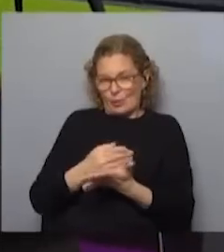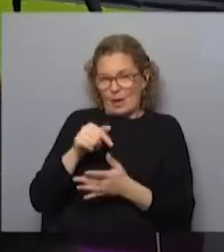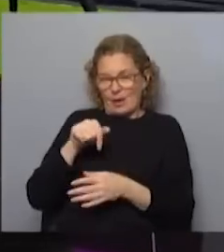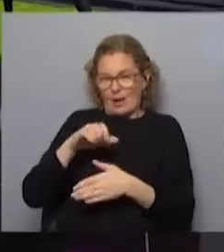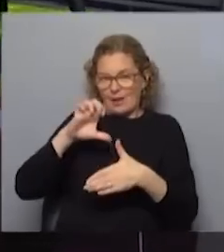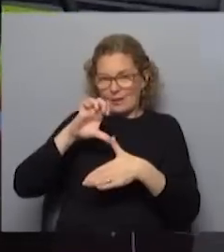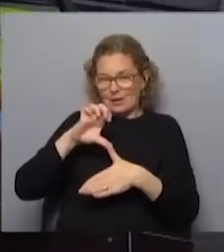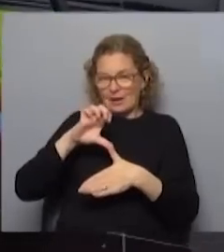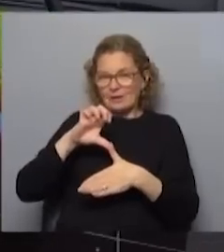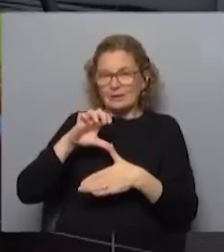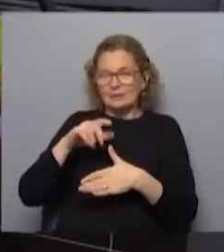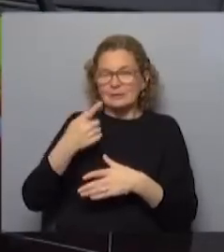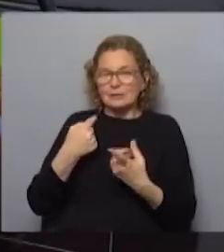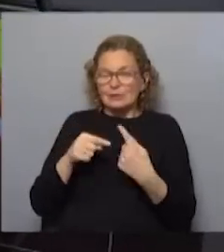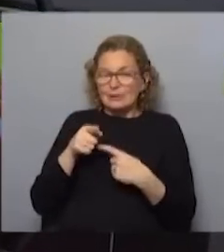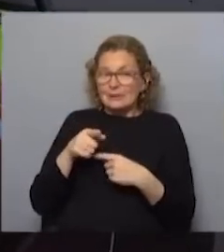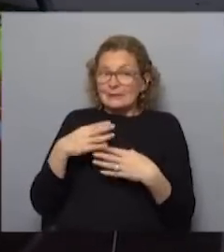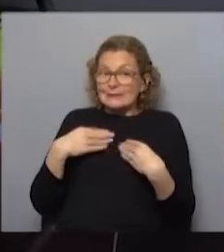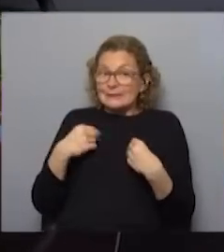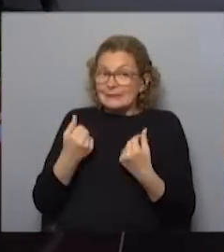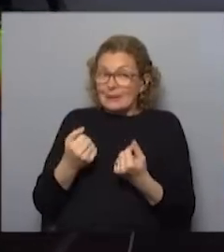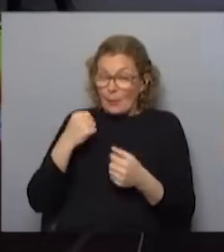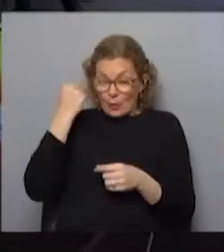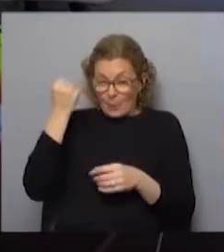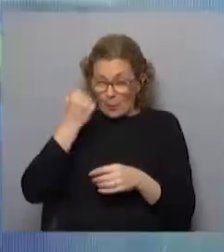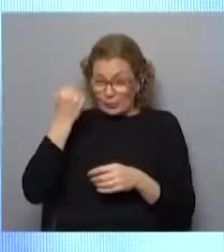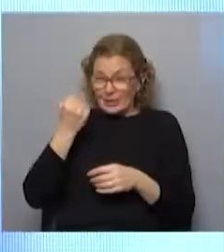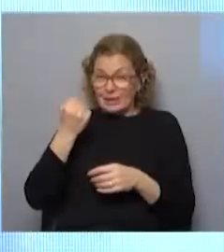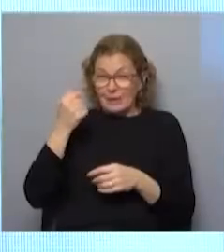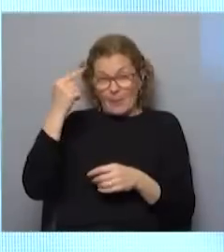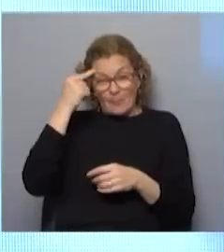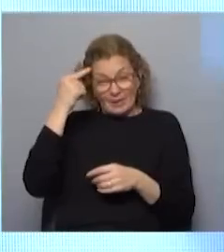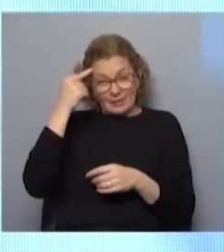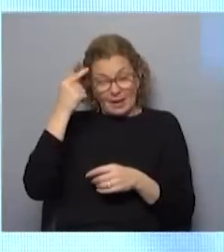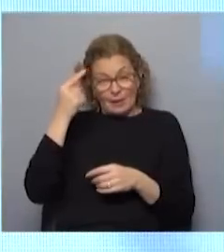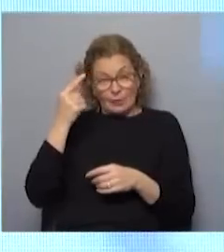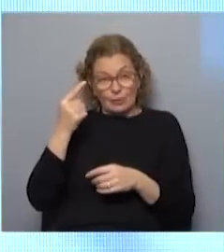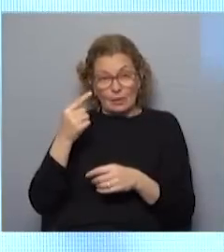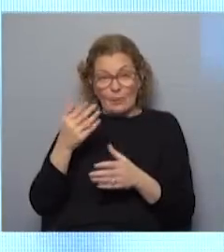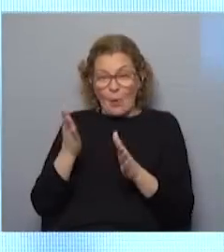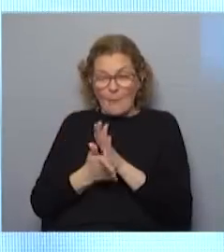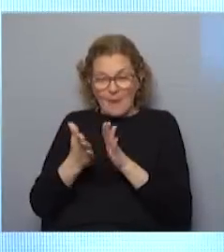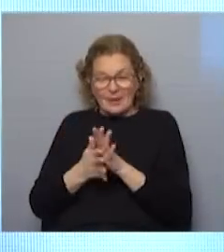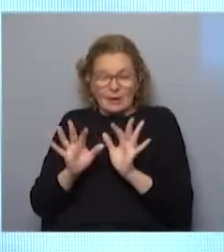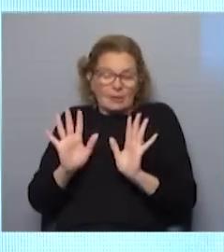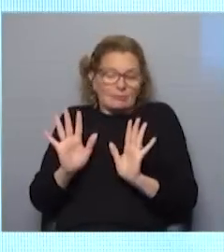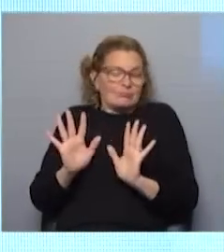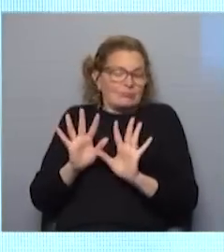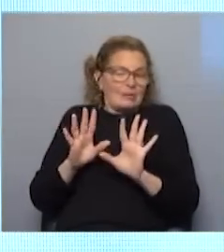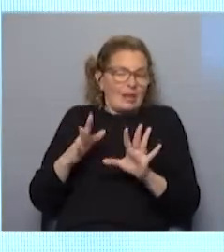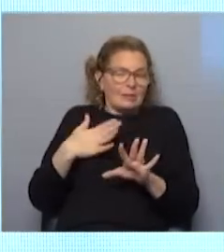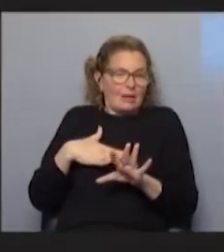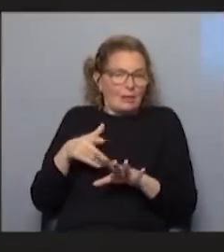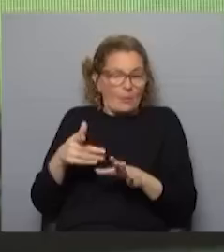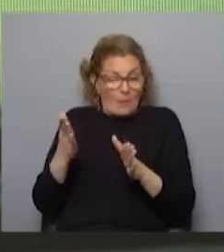América Latina entonces en es importante pensar que bueno que no estamos ante papelitos inocentes no o sea